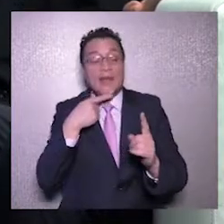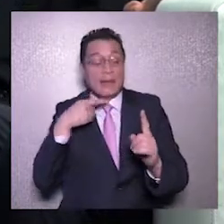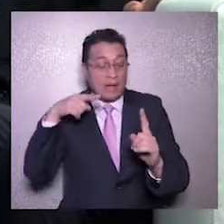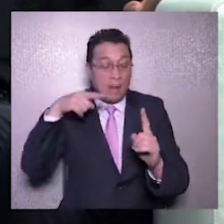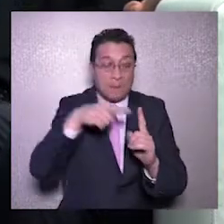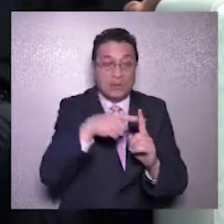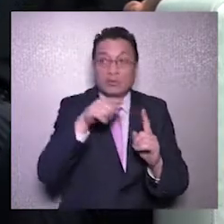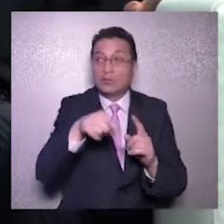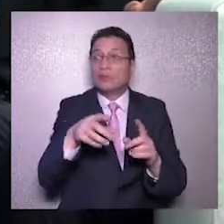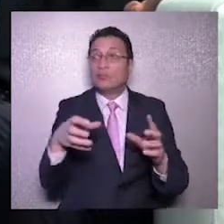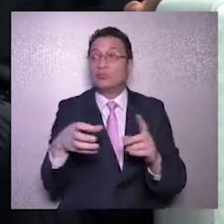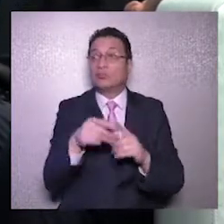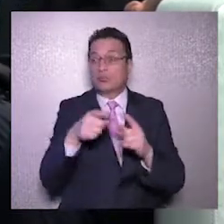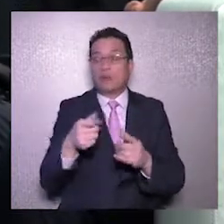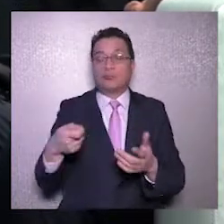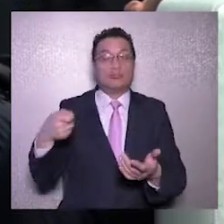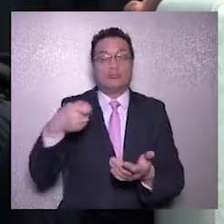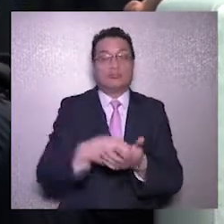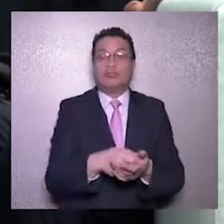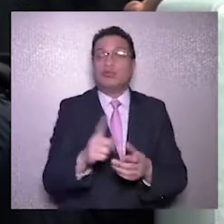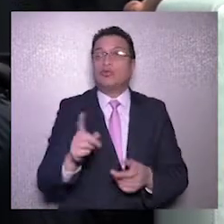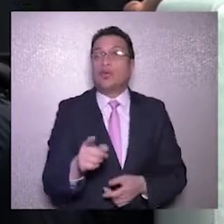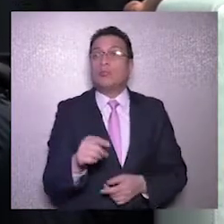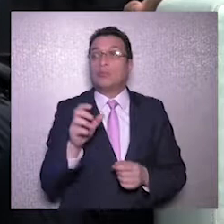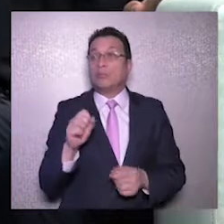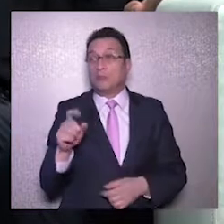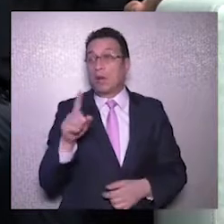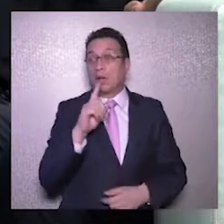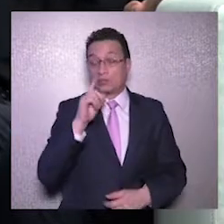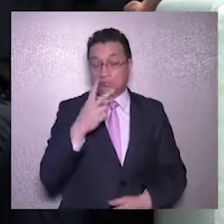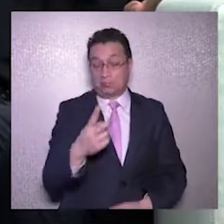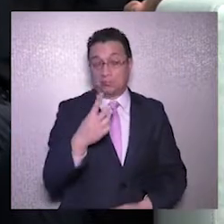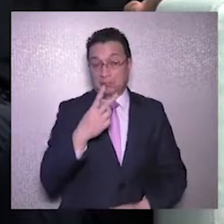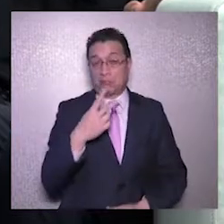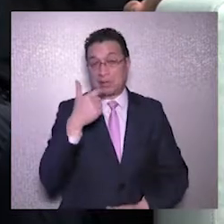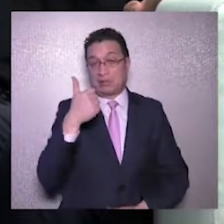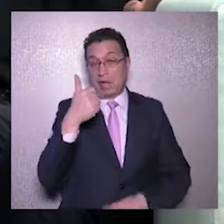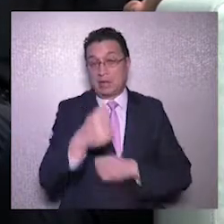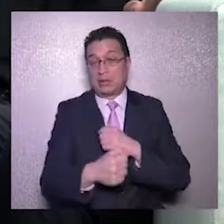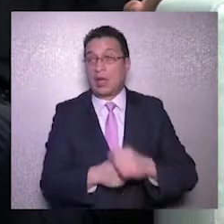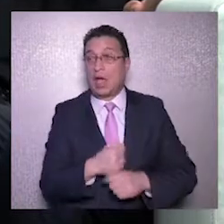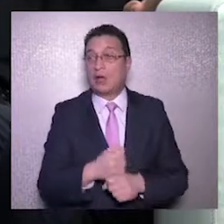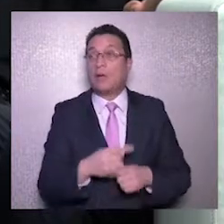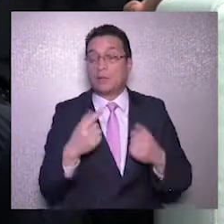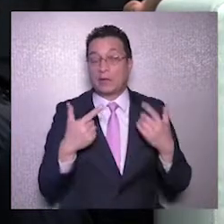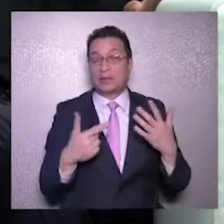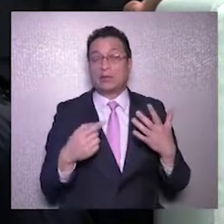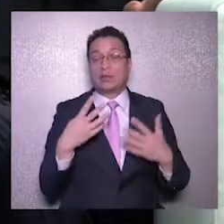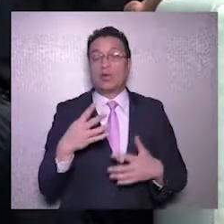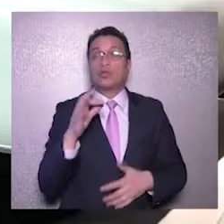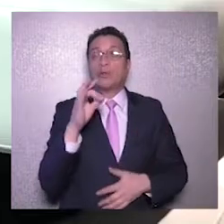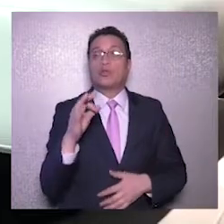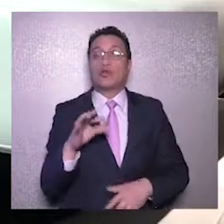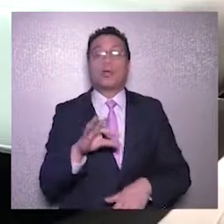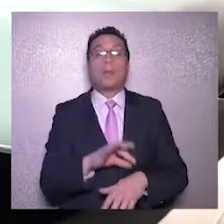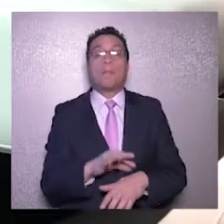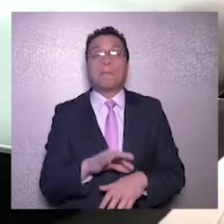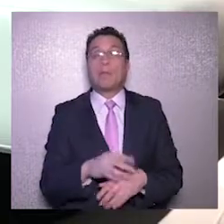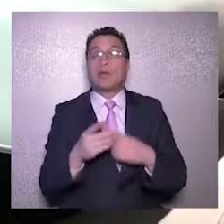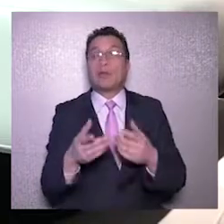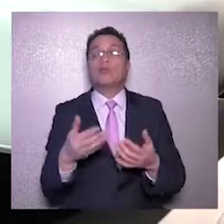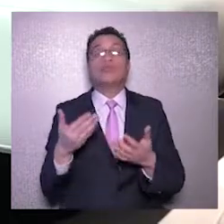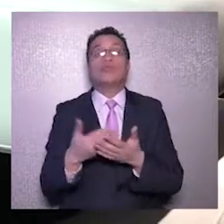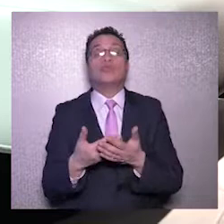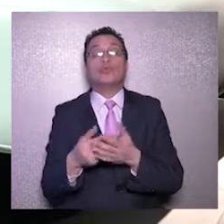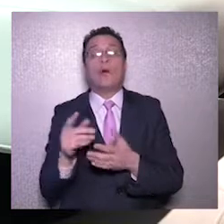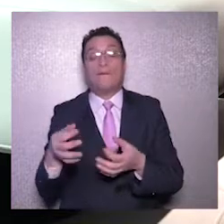ese tipo no va a recibir financiamiento. Y así como nos dijo que en 6 años tiene 74% de los médicos usando fichas